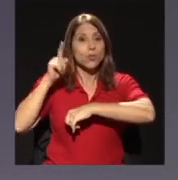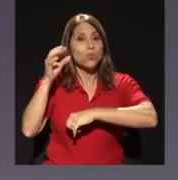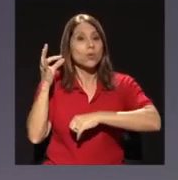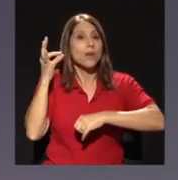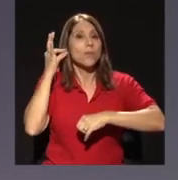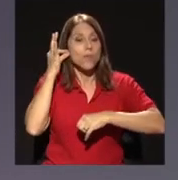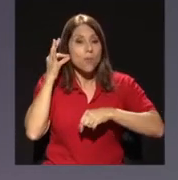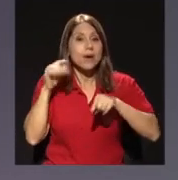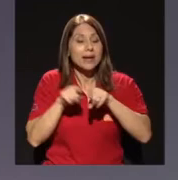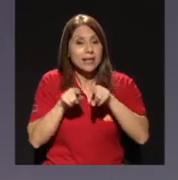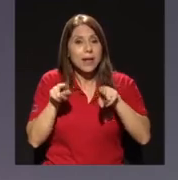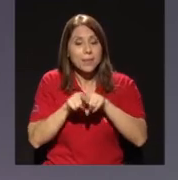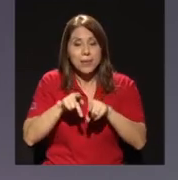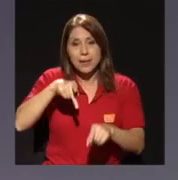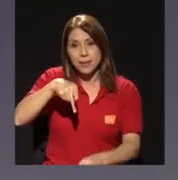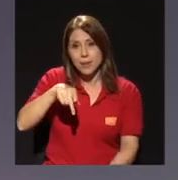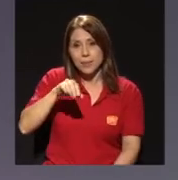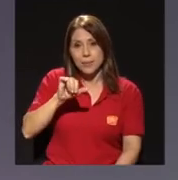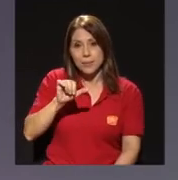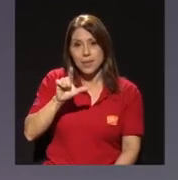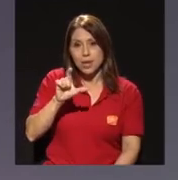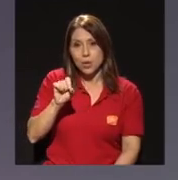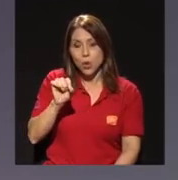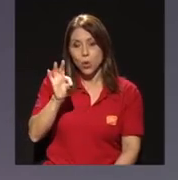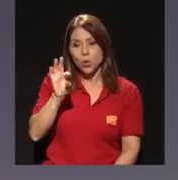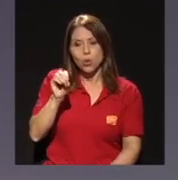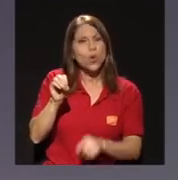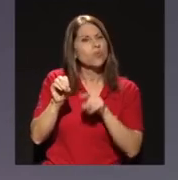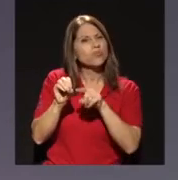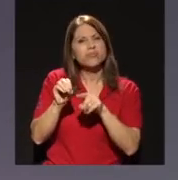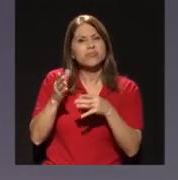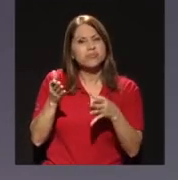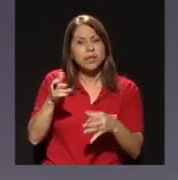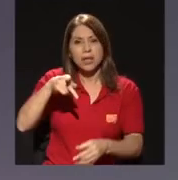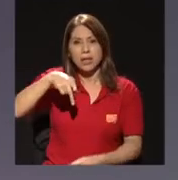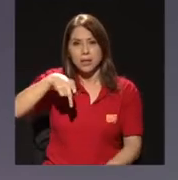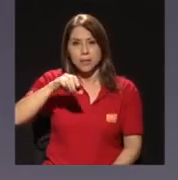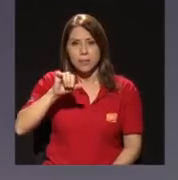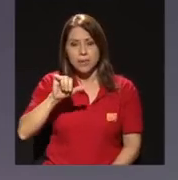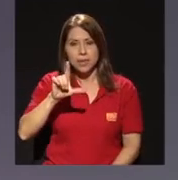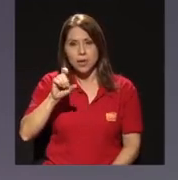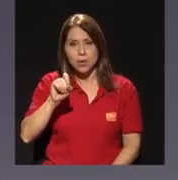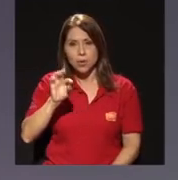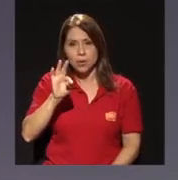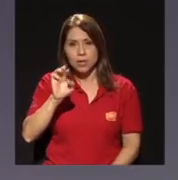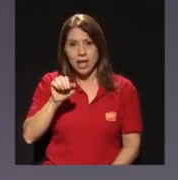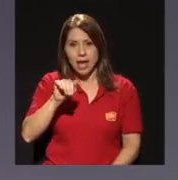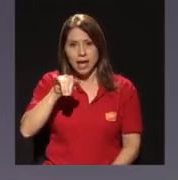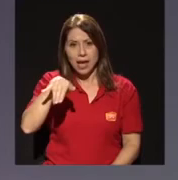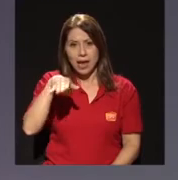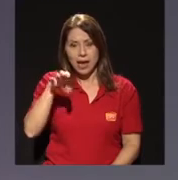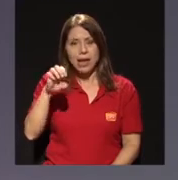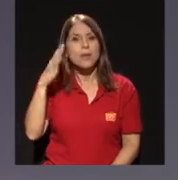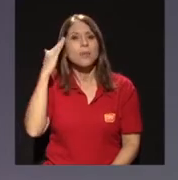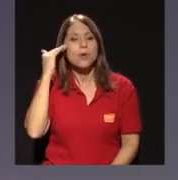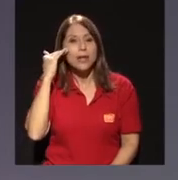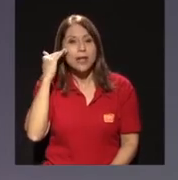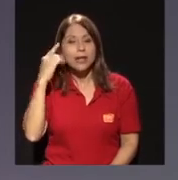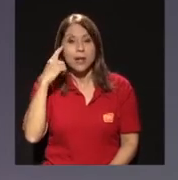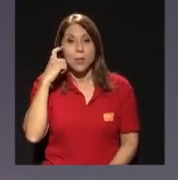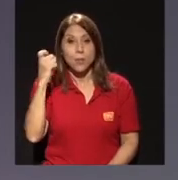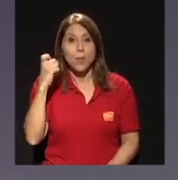también, que el pilotaje se determina porque el remolcador va a alta